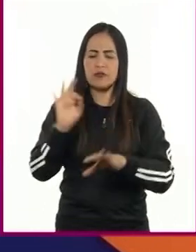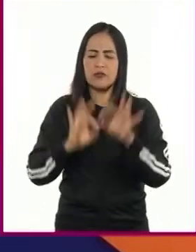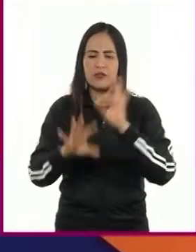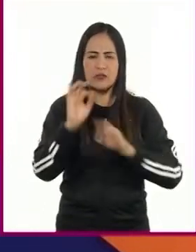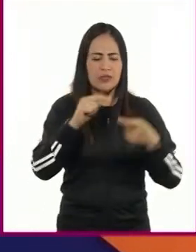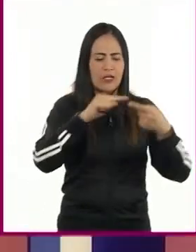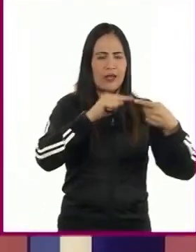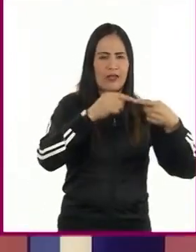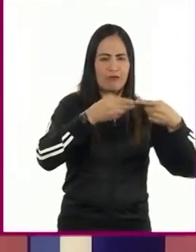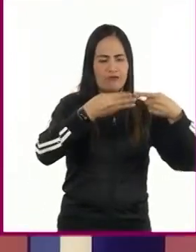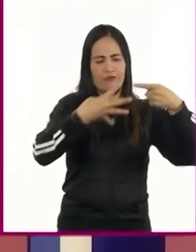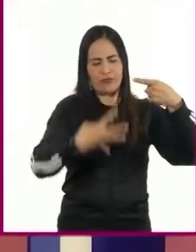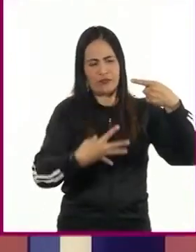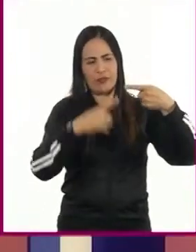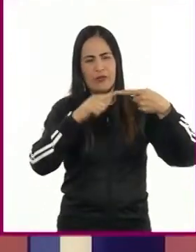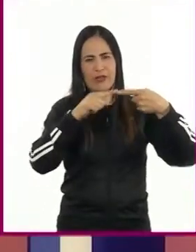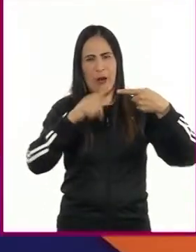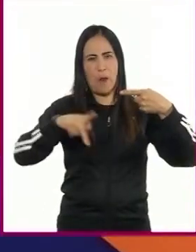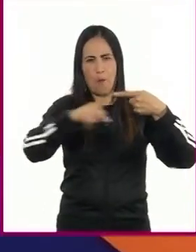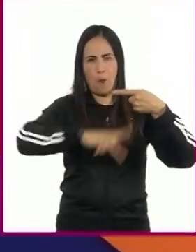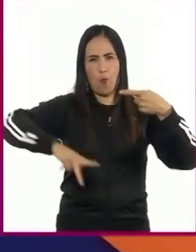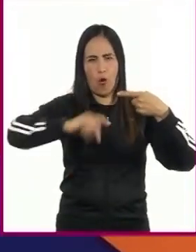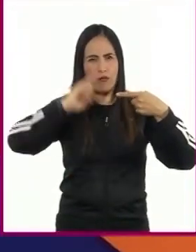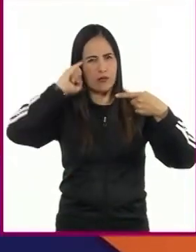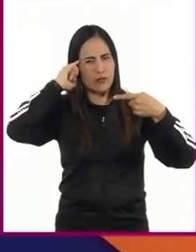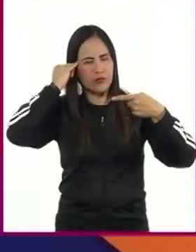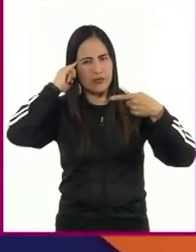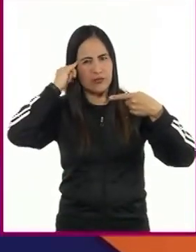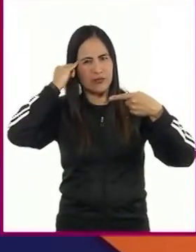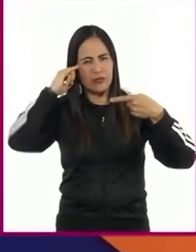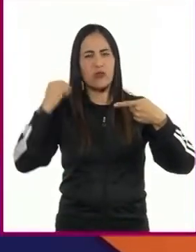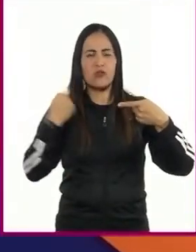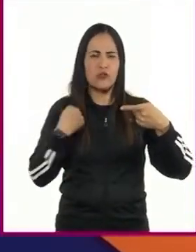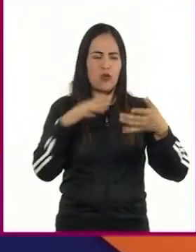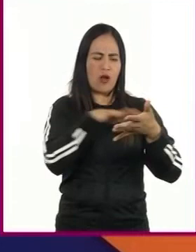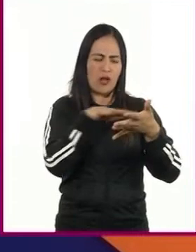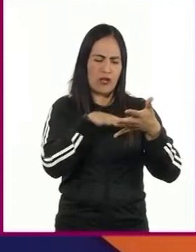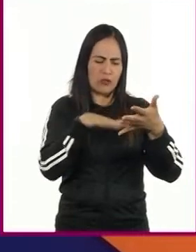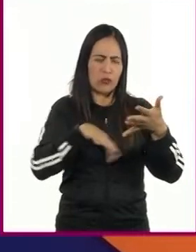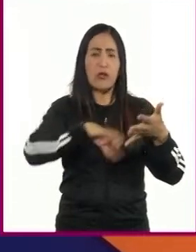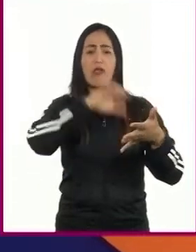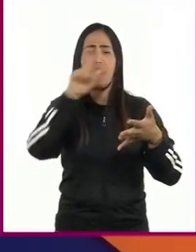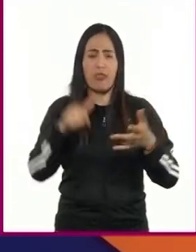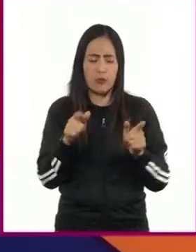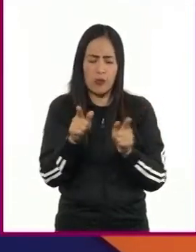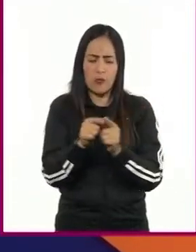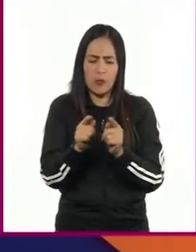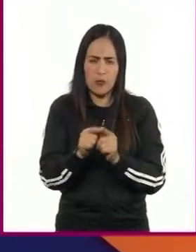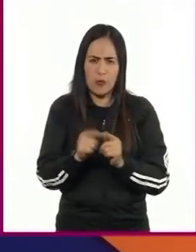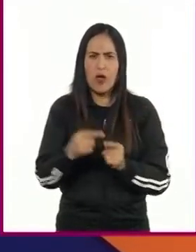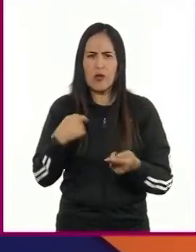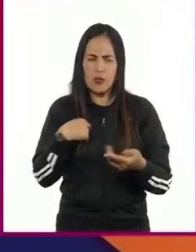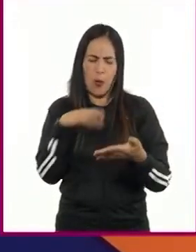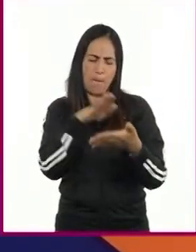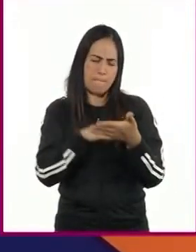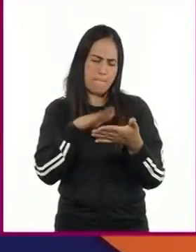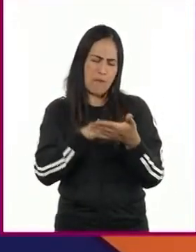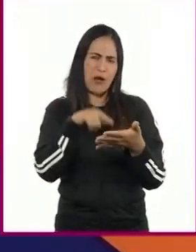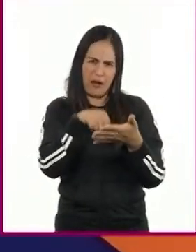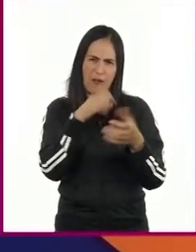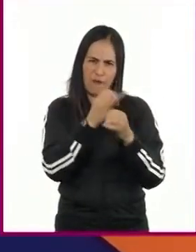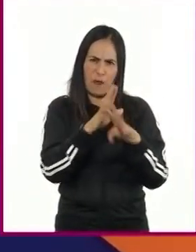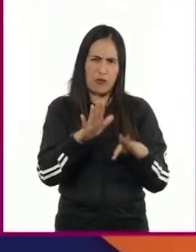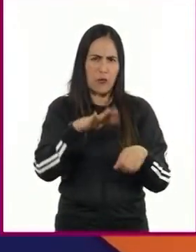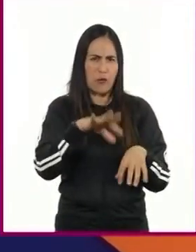pueblos indígenas. Al llevar a cabo la lectura y síntesis de la información, me basé en el documento que me pareció más apropiado